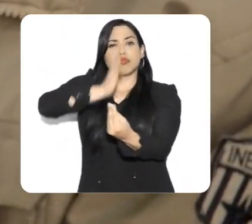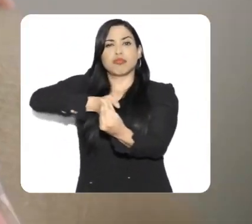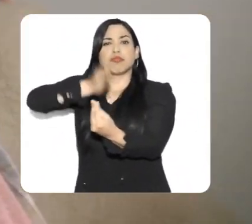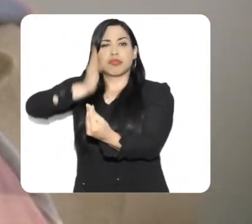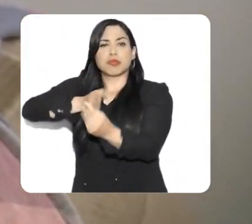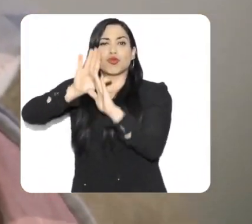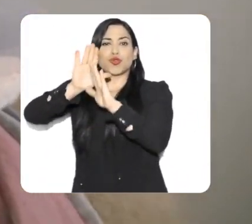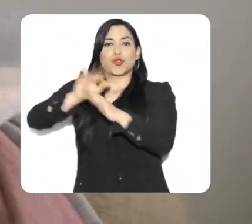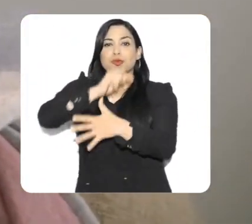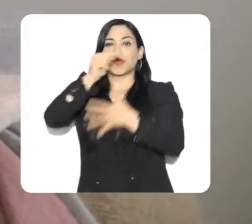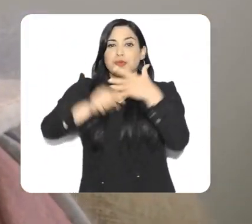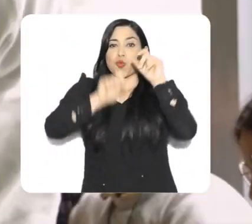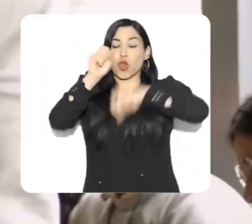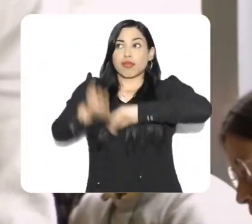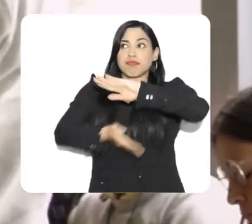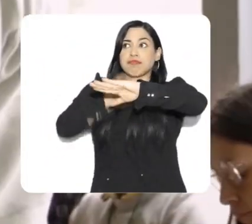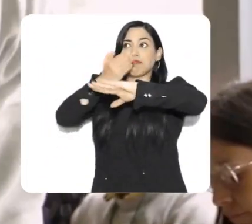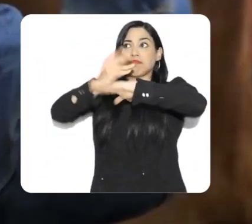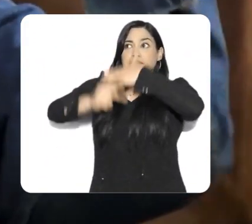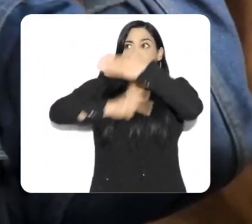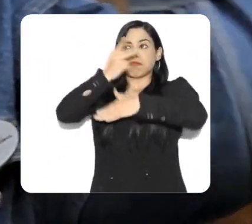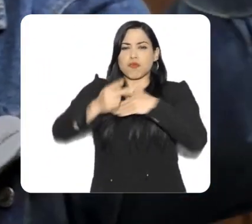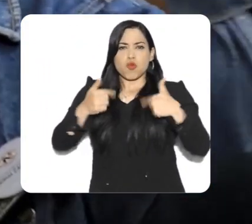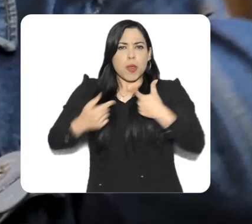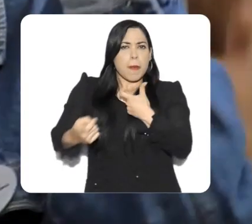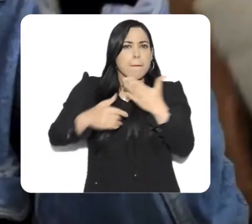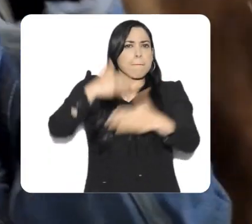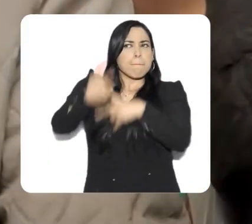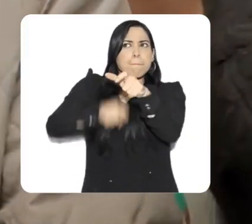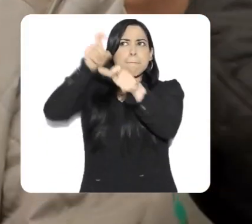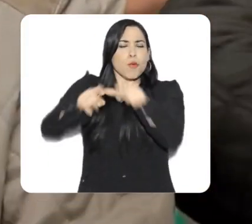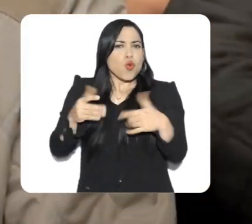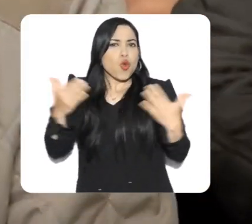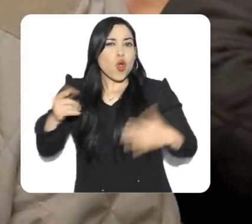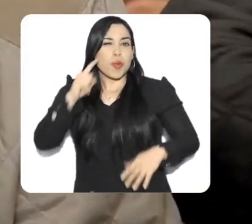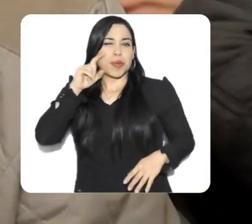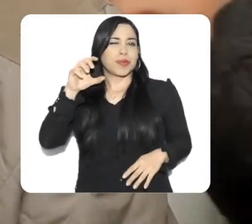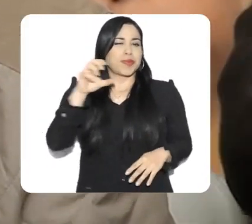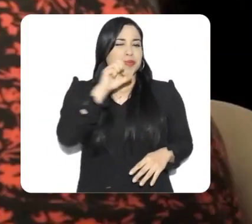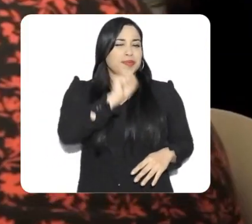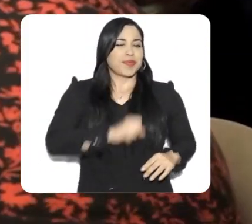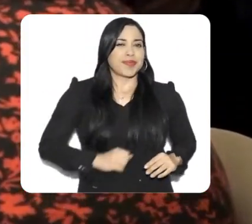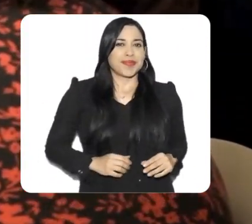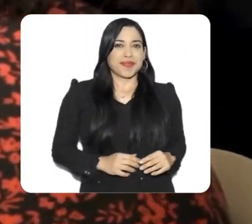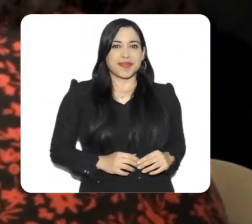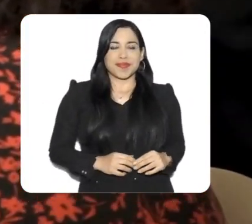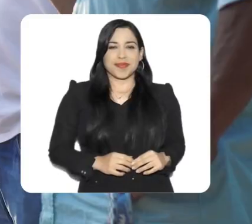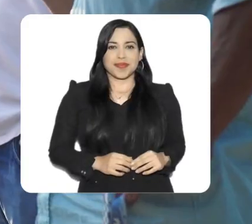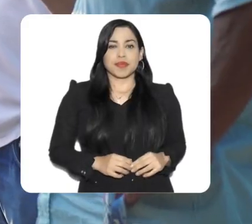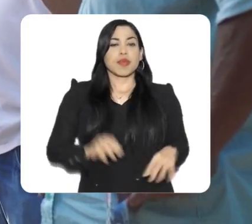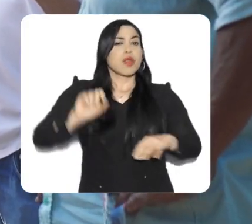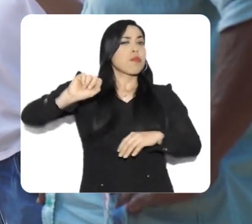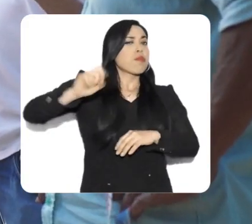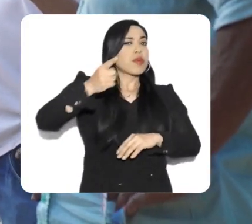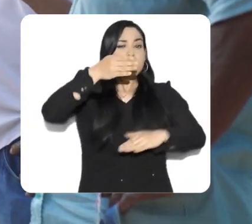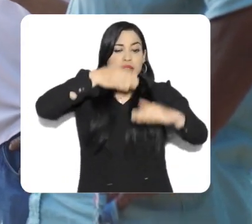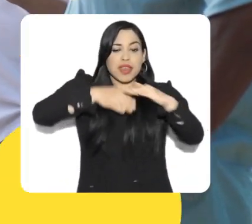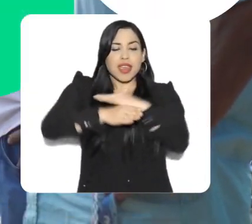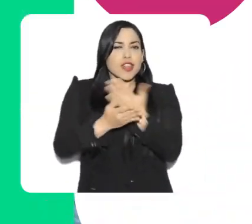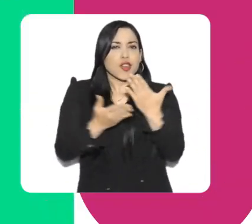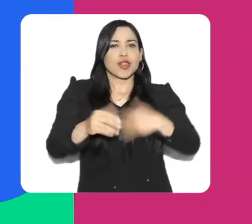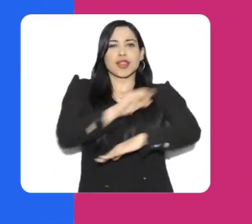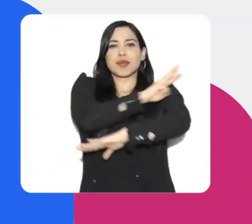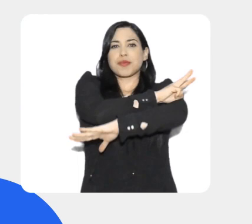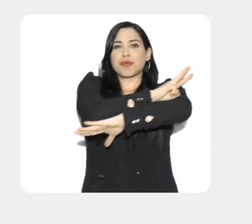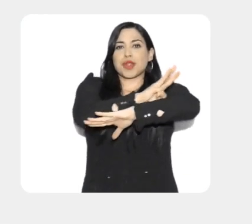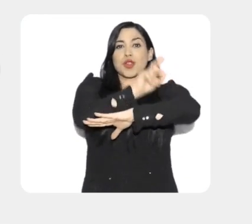entidades religiosas y sus organizaciones. ¿Cómo te puedes inscribir? Sigue estos sencillos pasos.